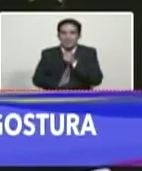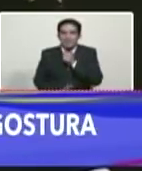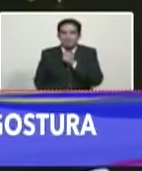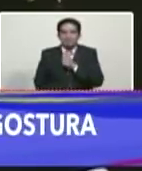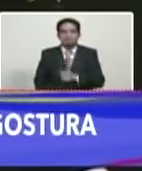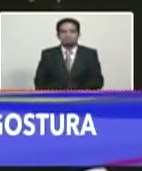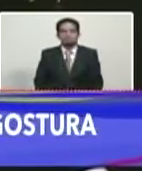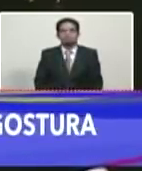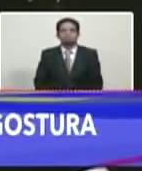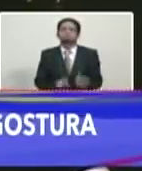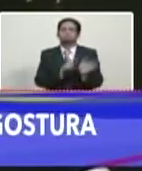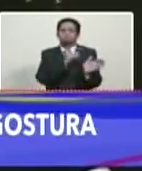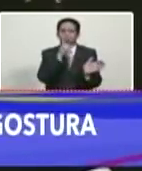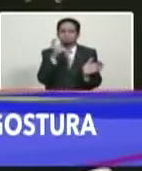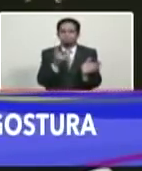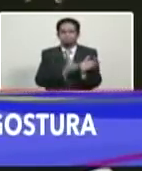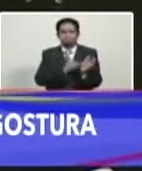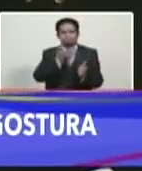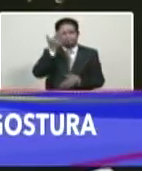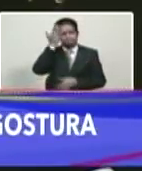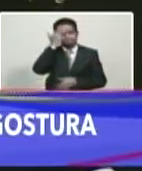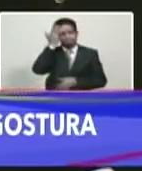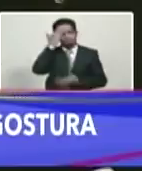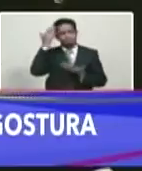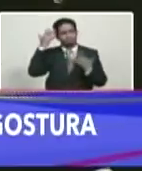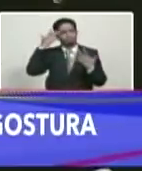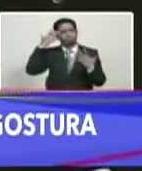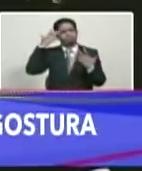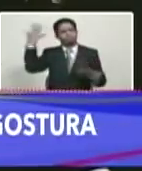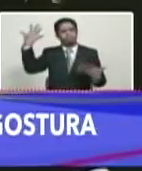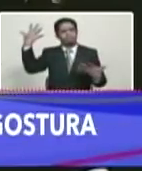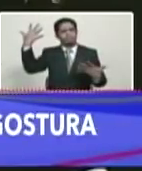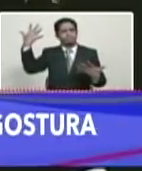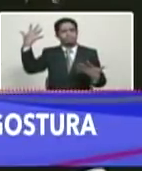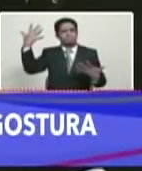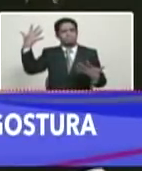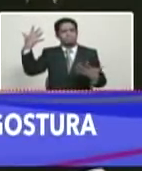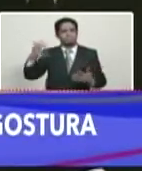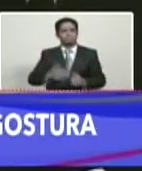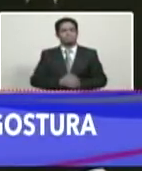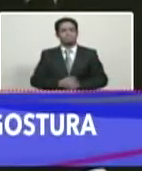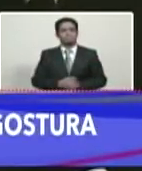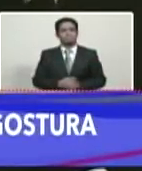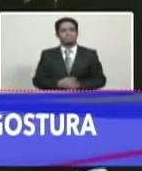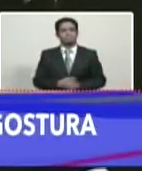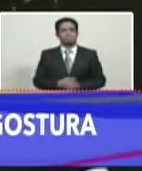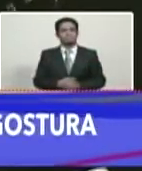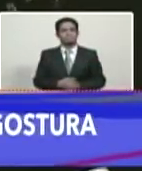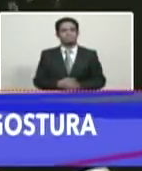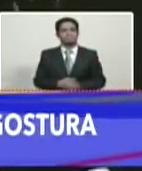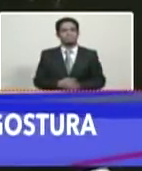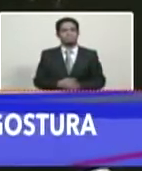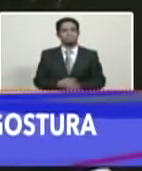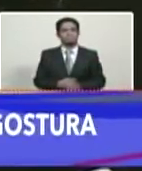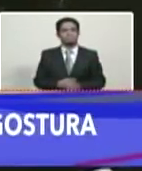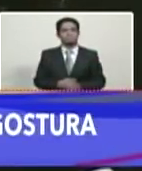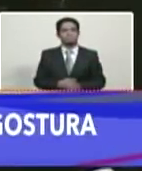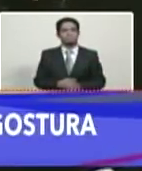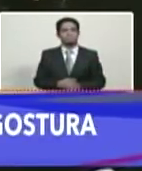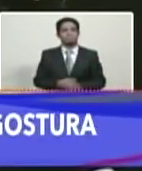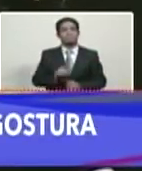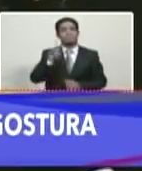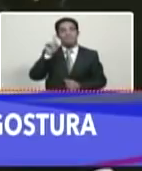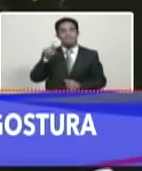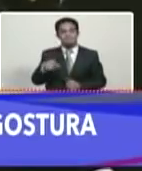con entereza, con sabiduría, con mucha inteligencia, con mucho